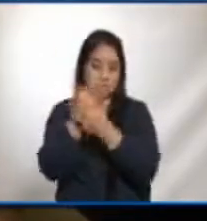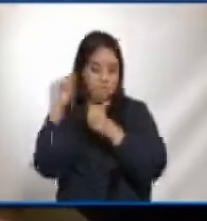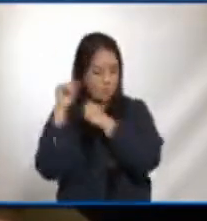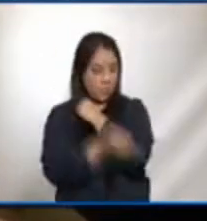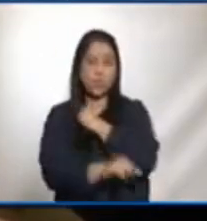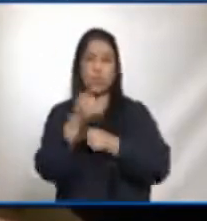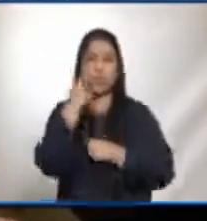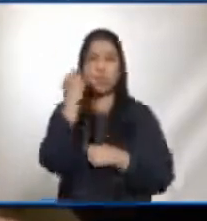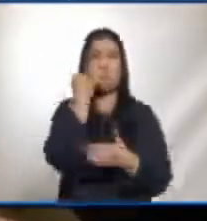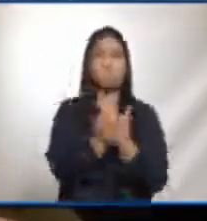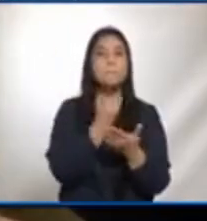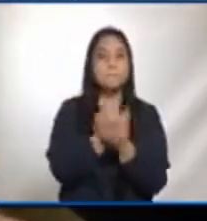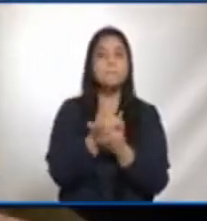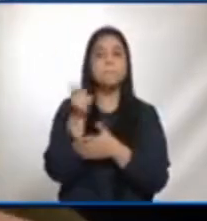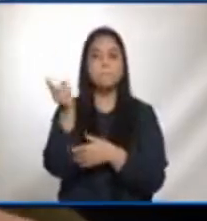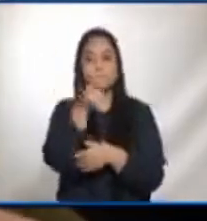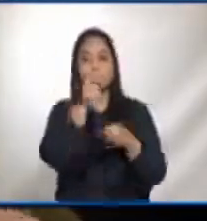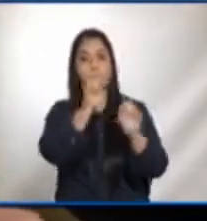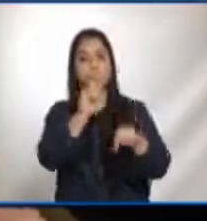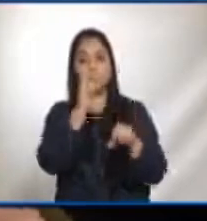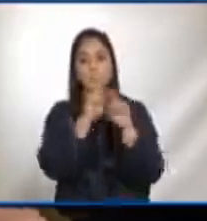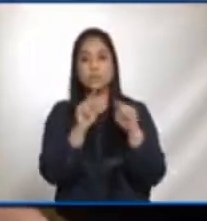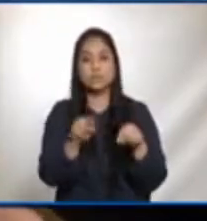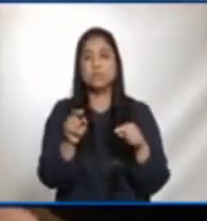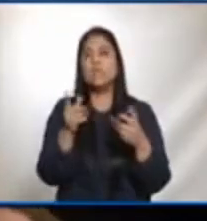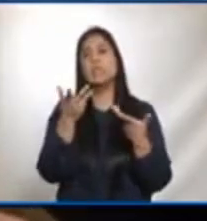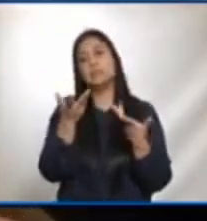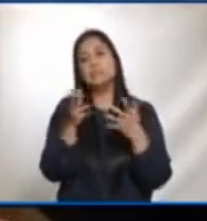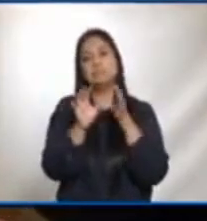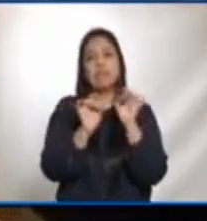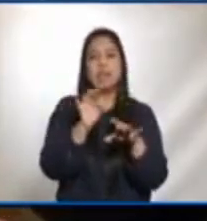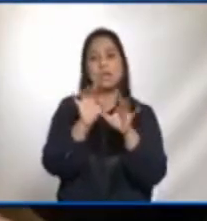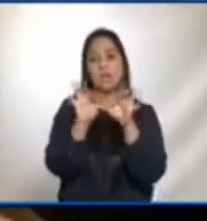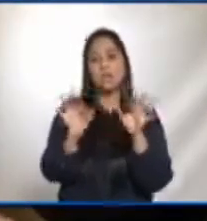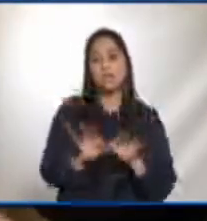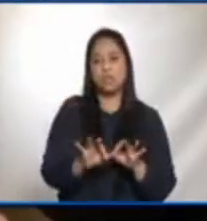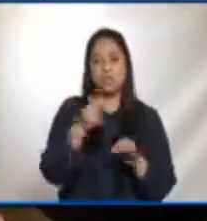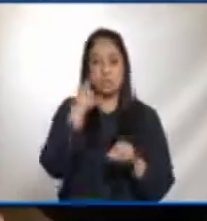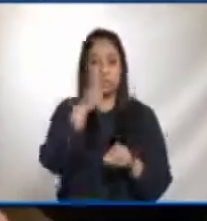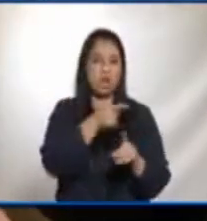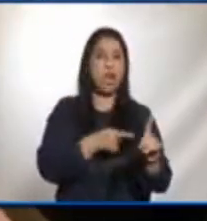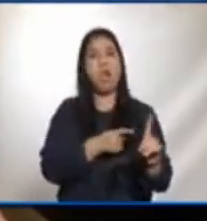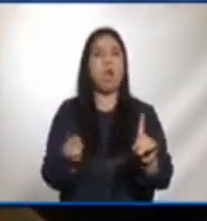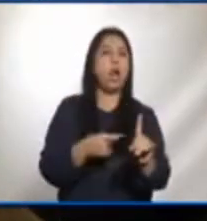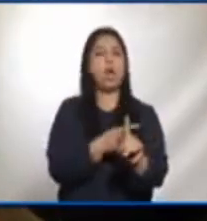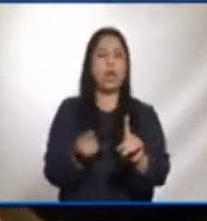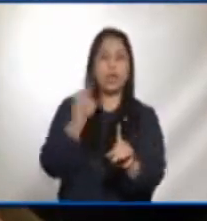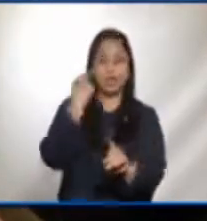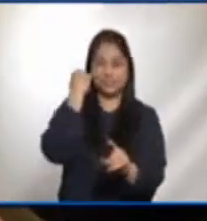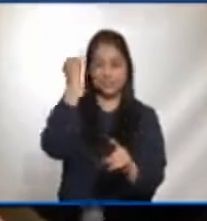alguna manera dilucidar algo que se está de alguna manera tergiversando por personas que están interesadas